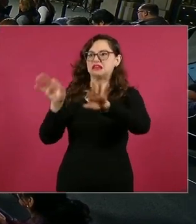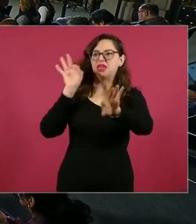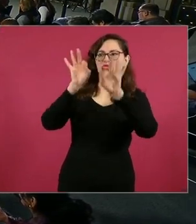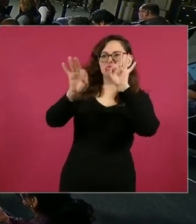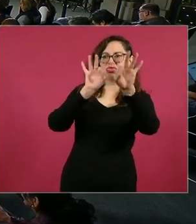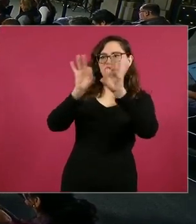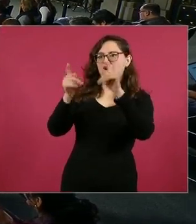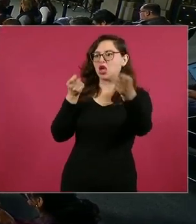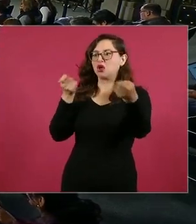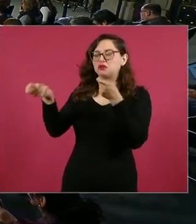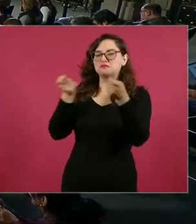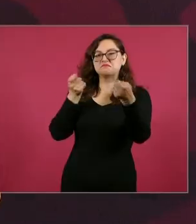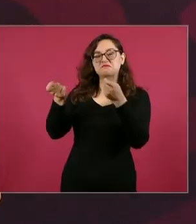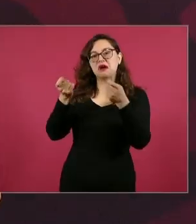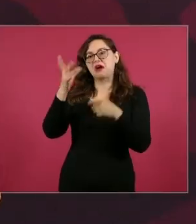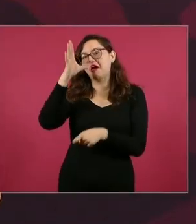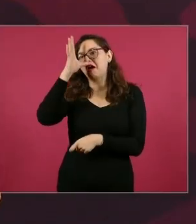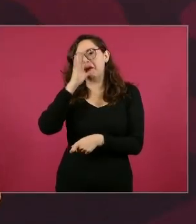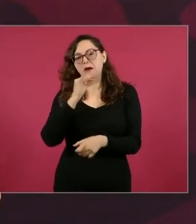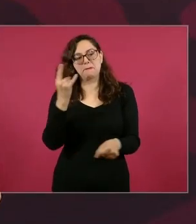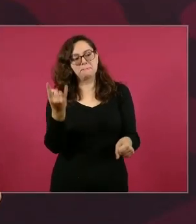que no se había